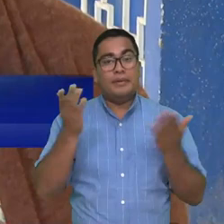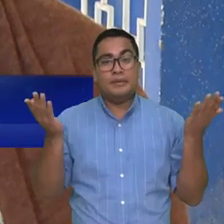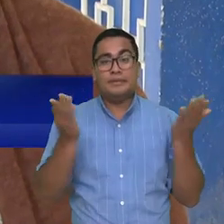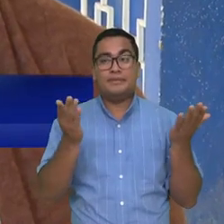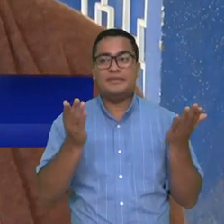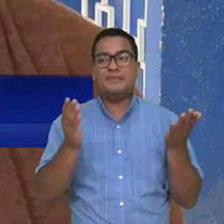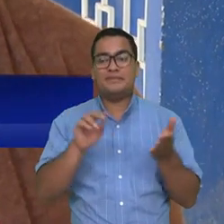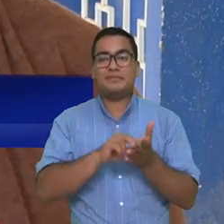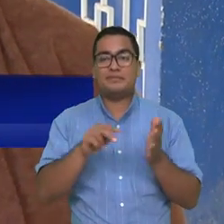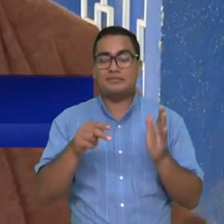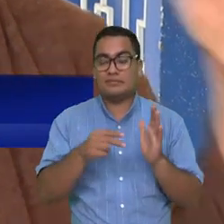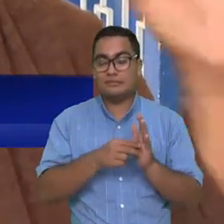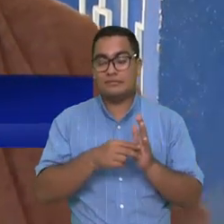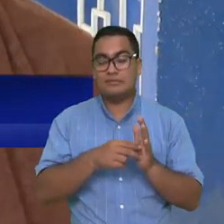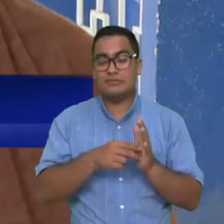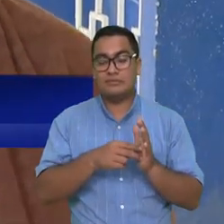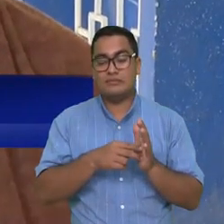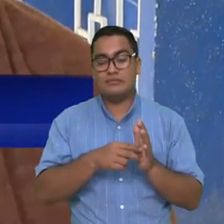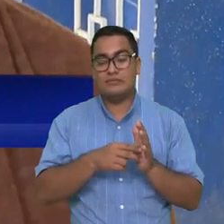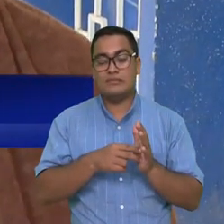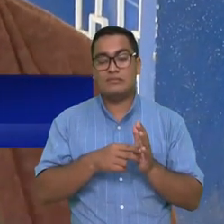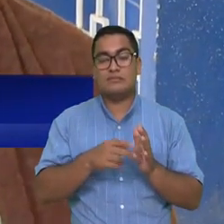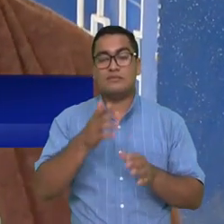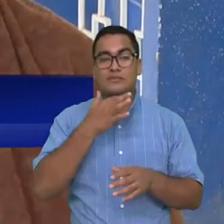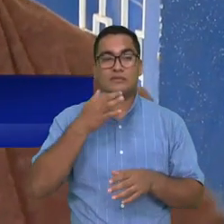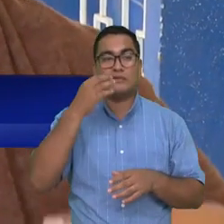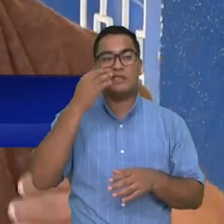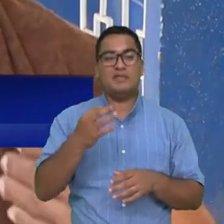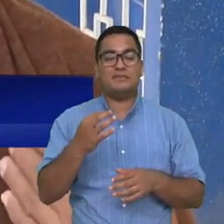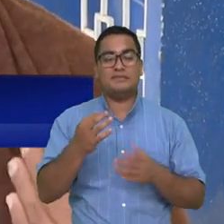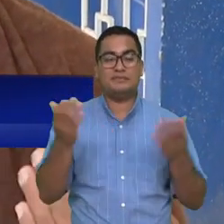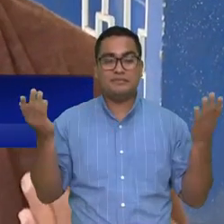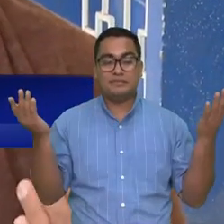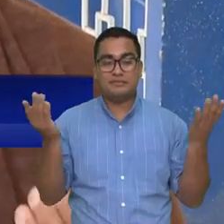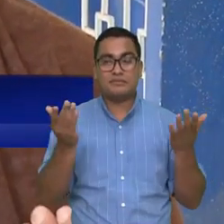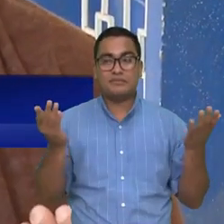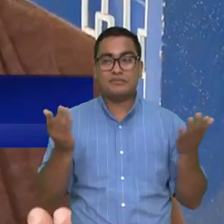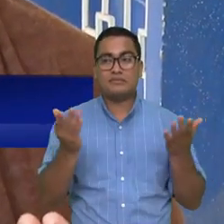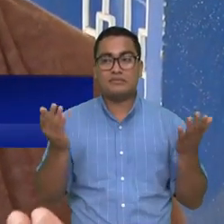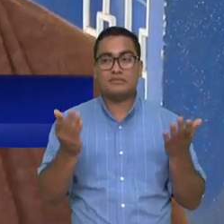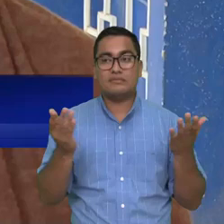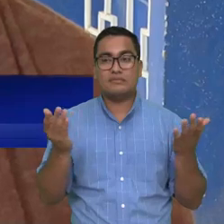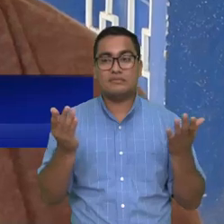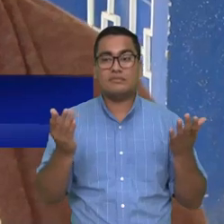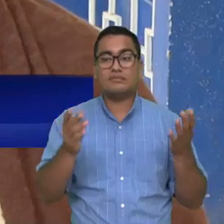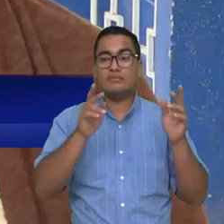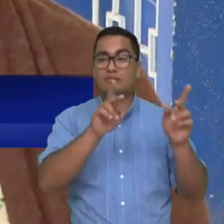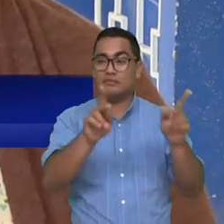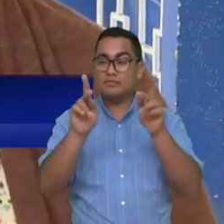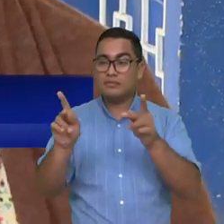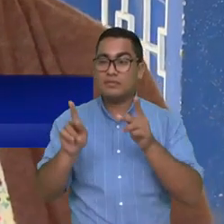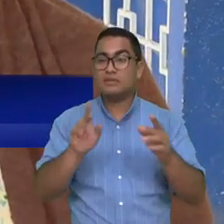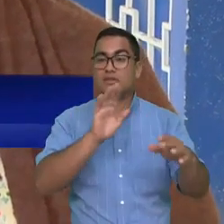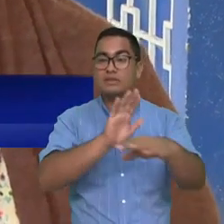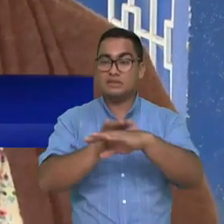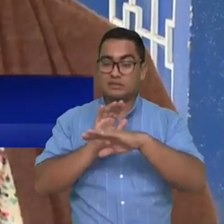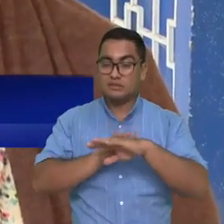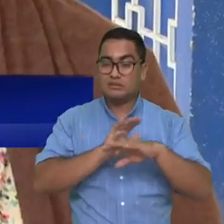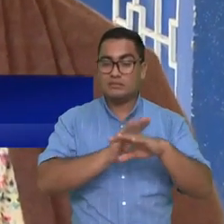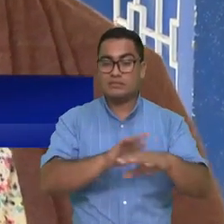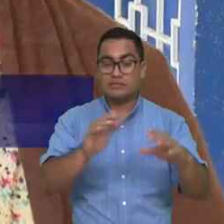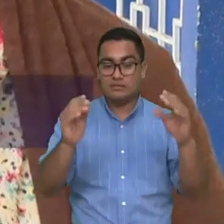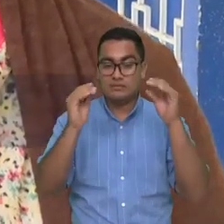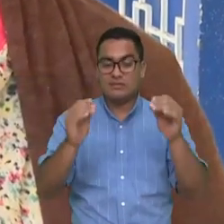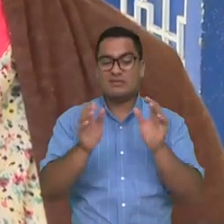se está empleando muy, muy certero. O sea, llamar a las personas que trabajamos en educación y más